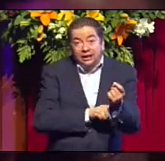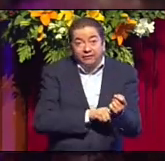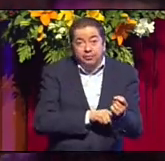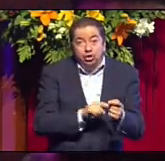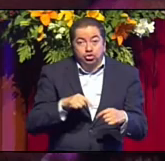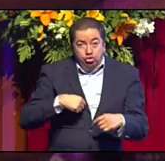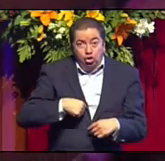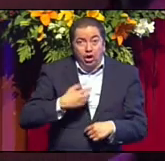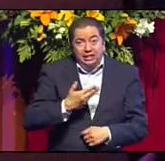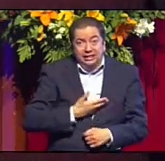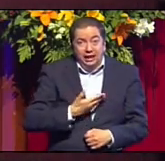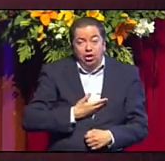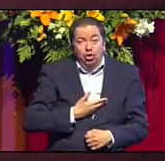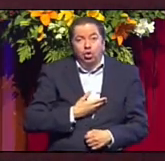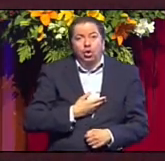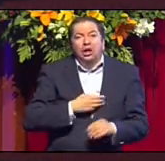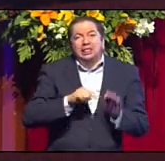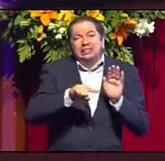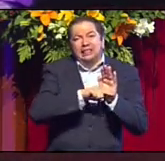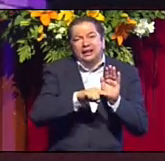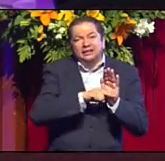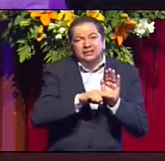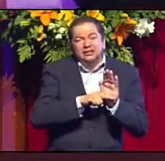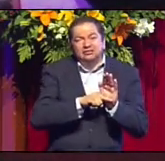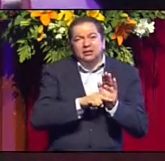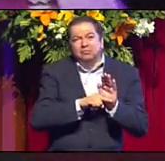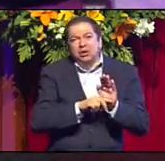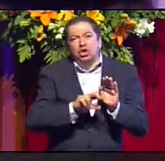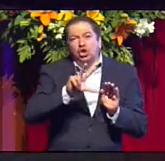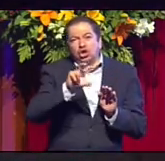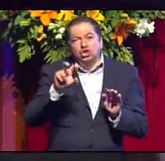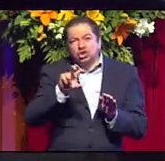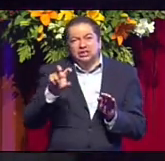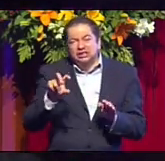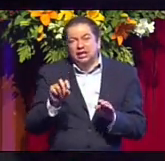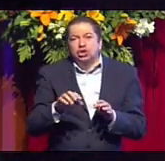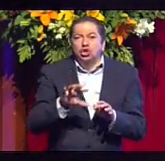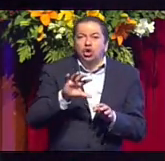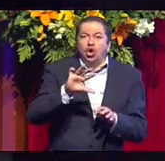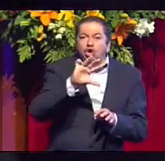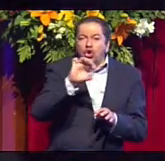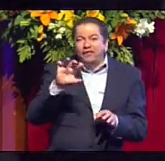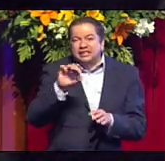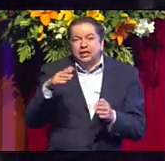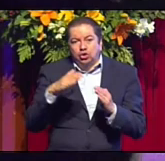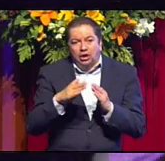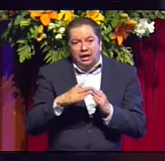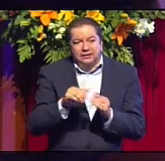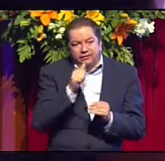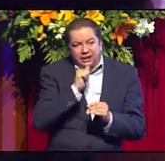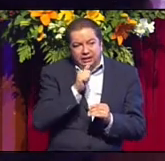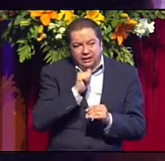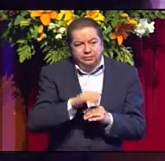un déficit habitacional de más o menos unas 800, 900 casas faltan en la comuna, a lo menos.